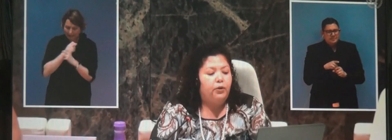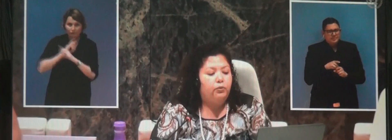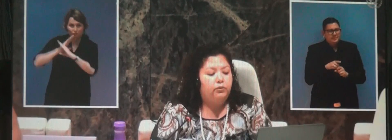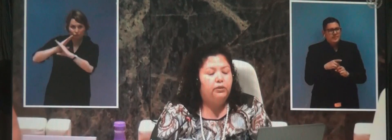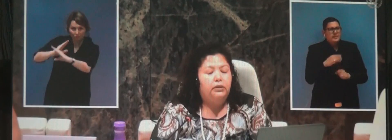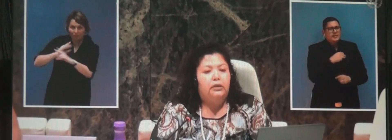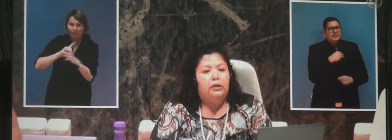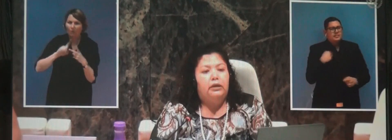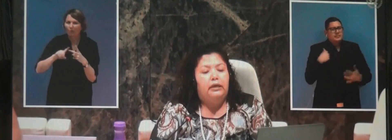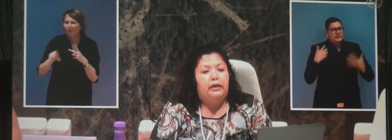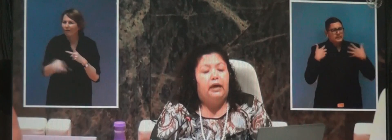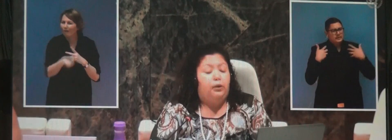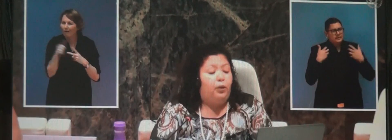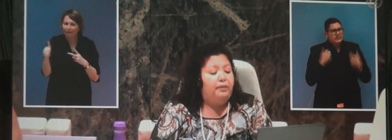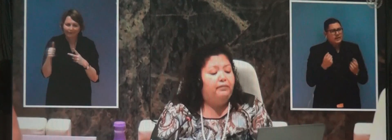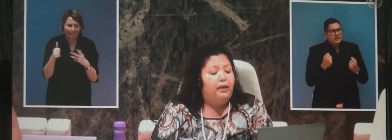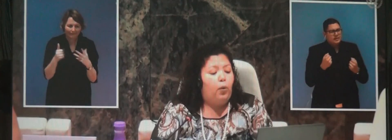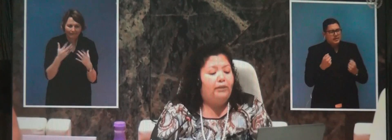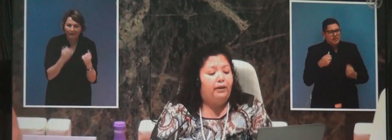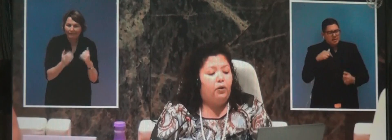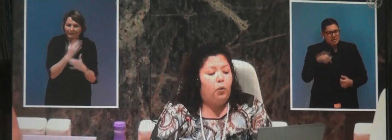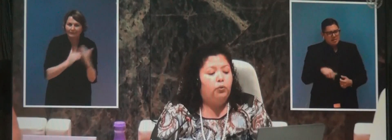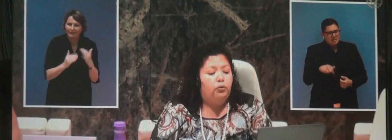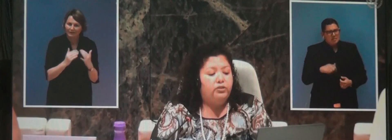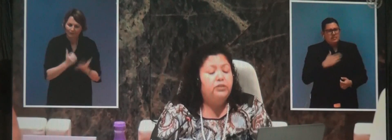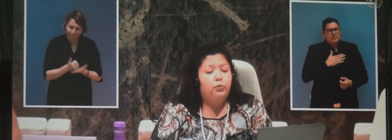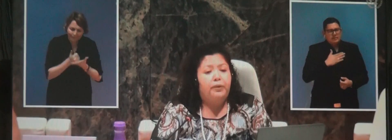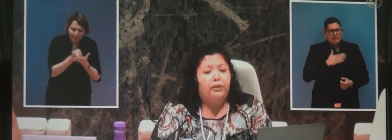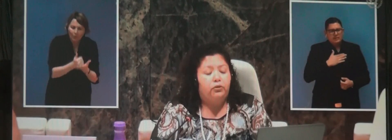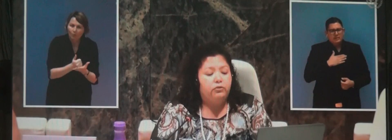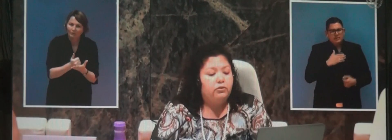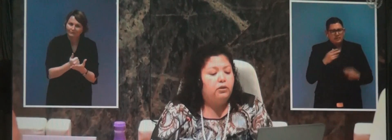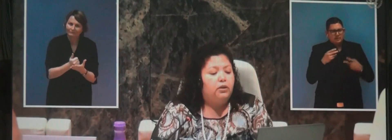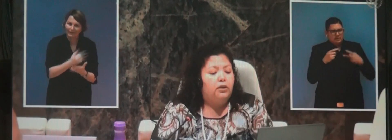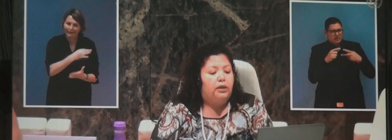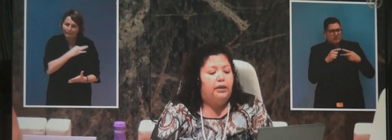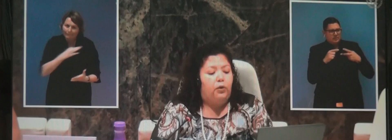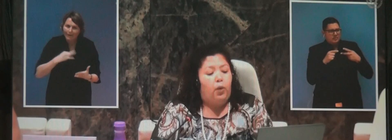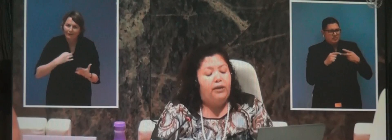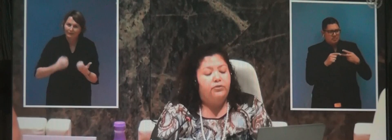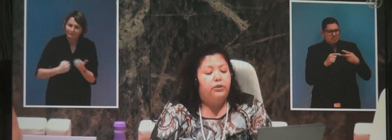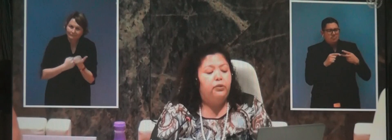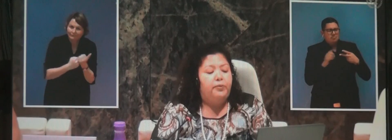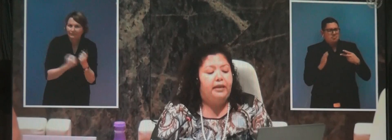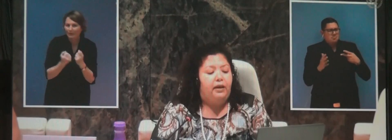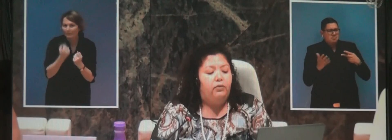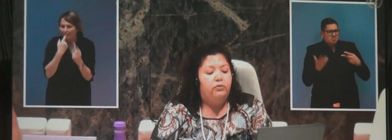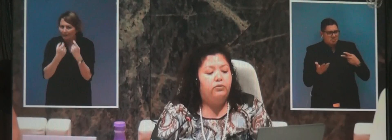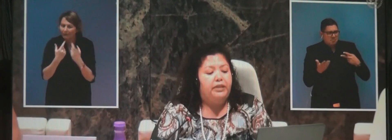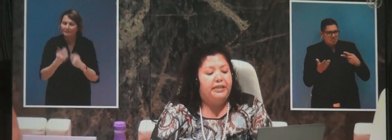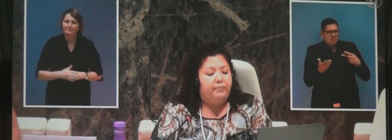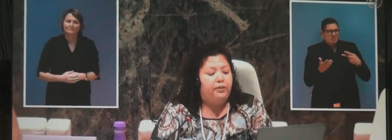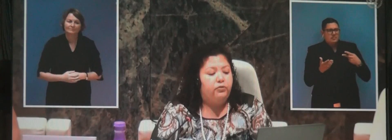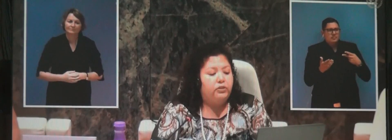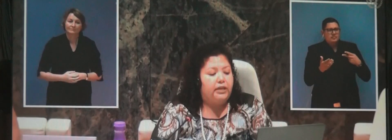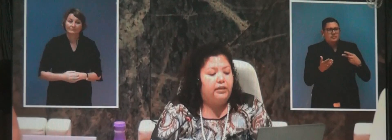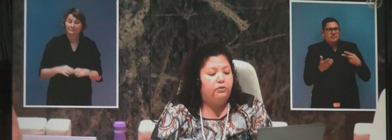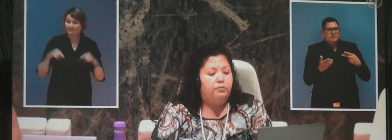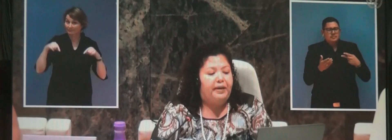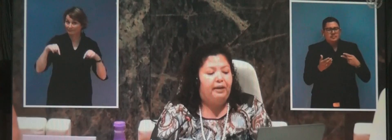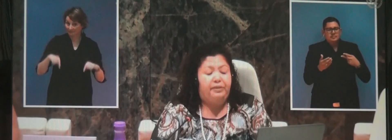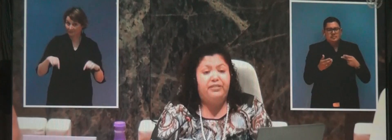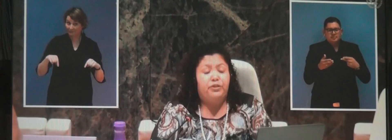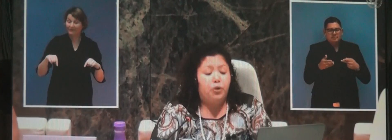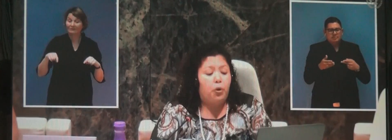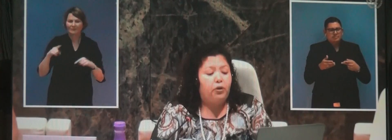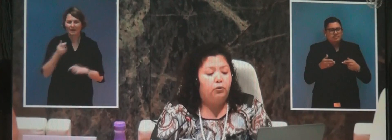de Salud actualmente cuenta con 2 instrumentos, los cuales son denominados lineamientos técnicos